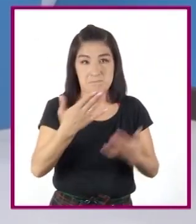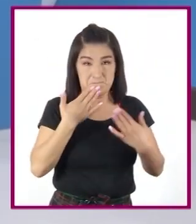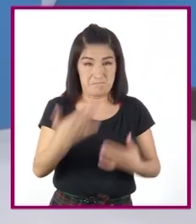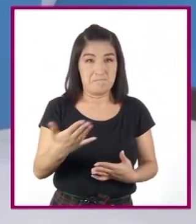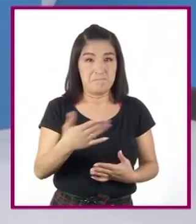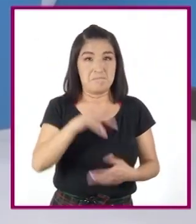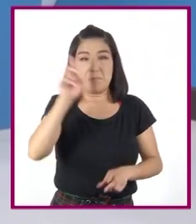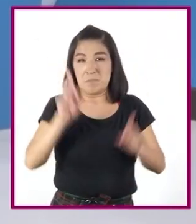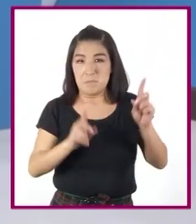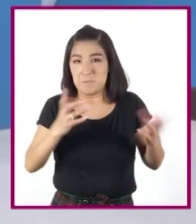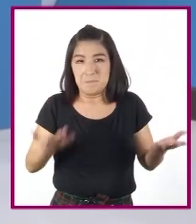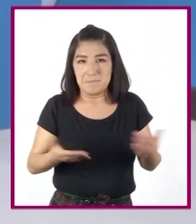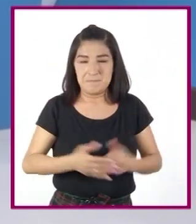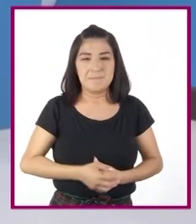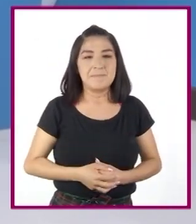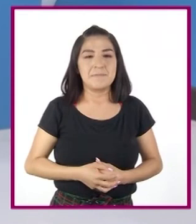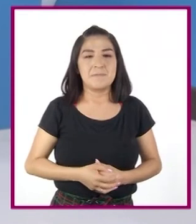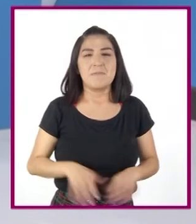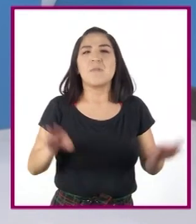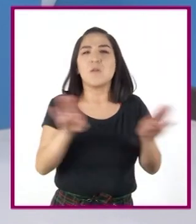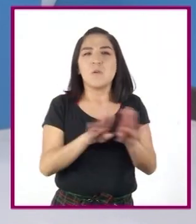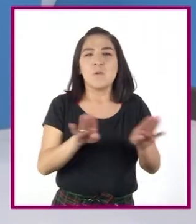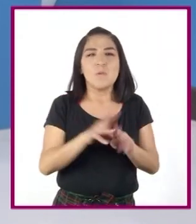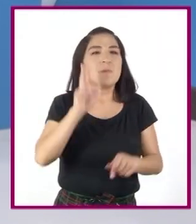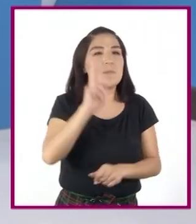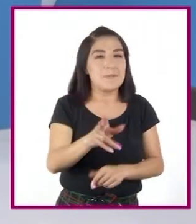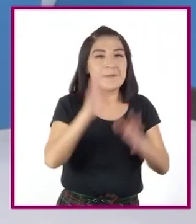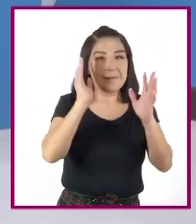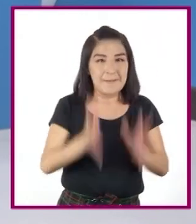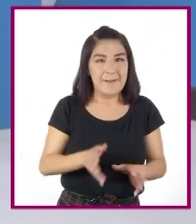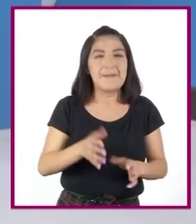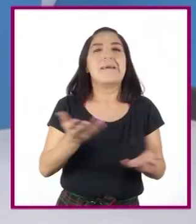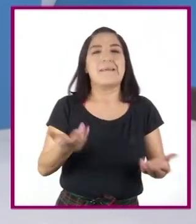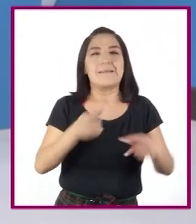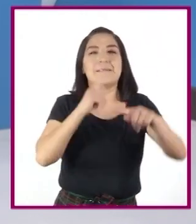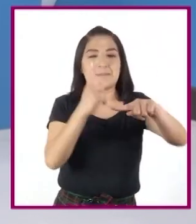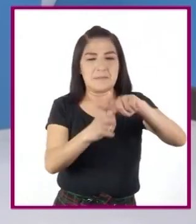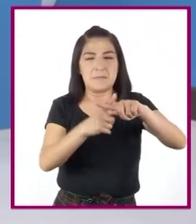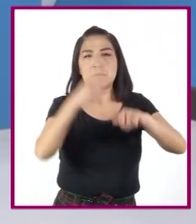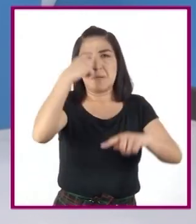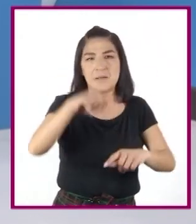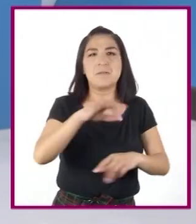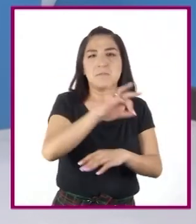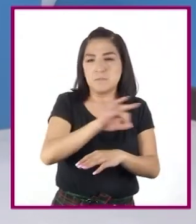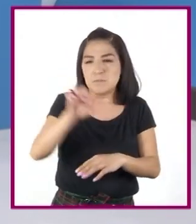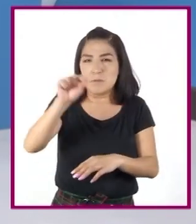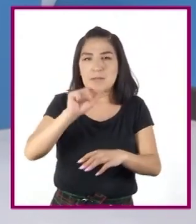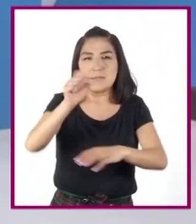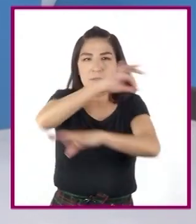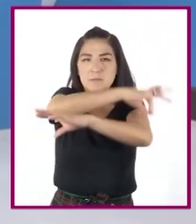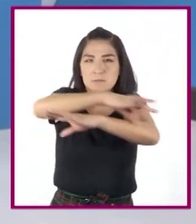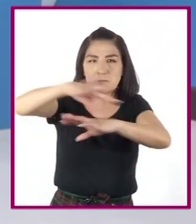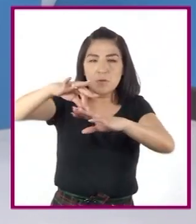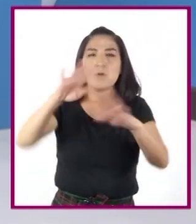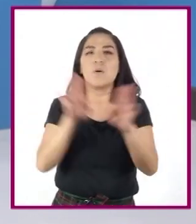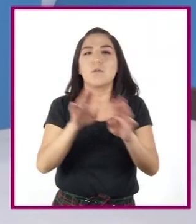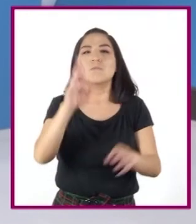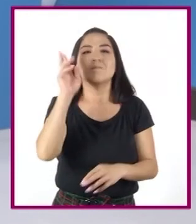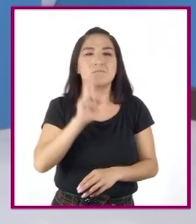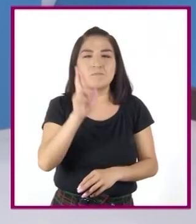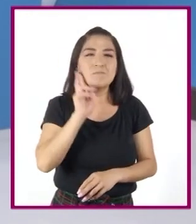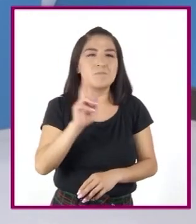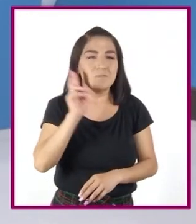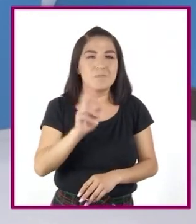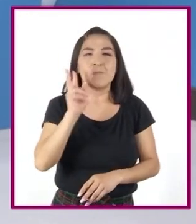bien? Como pudieron darse cuenta, las gráficas nos ayudan a tener un punto de partida para resolver problemas